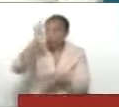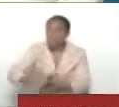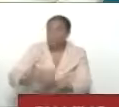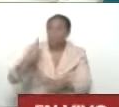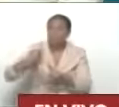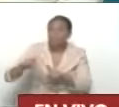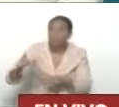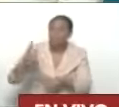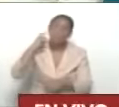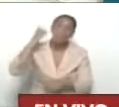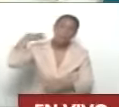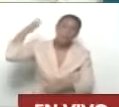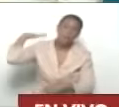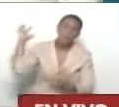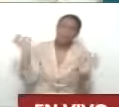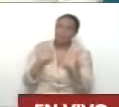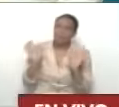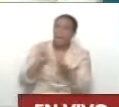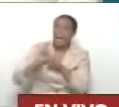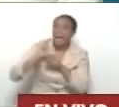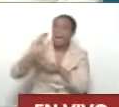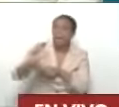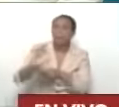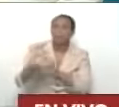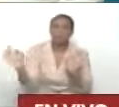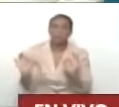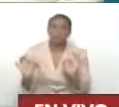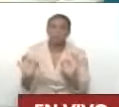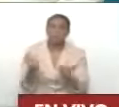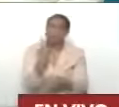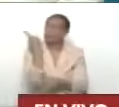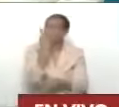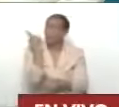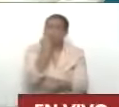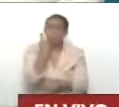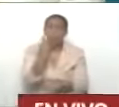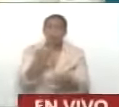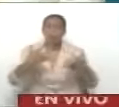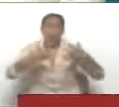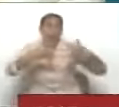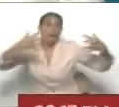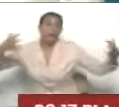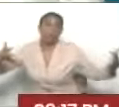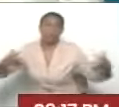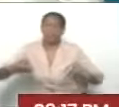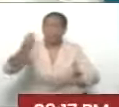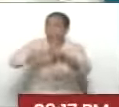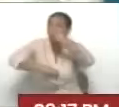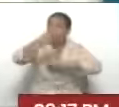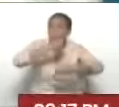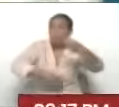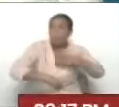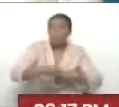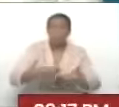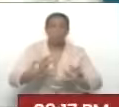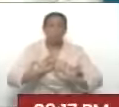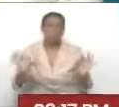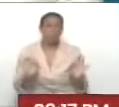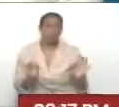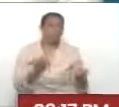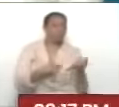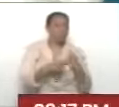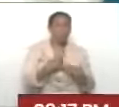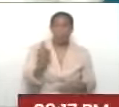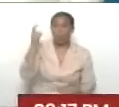es que tiempo atrás la mayoría de los créditos y los financiamientos eran para créditos de consumo y para el comercio.